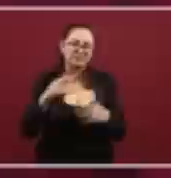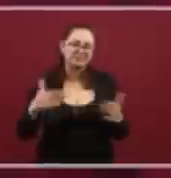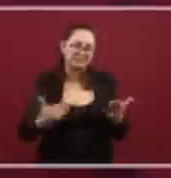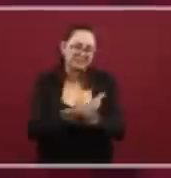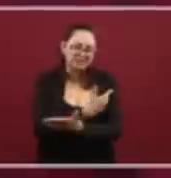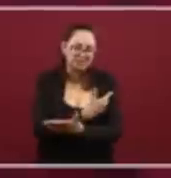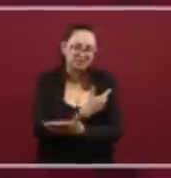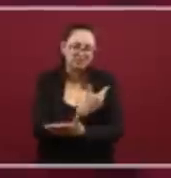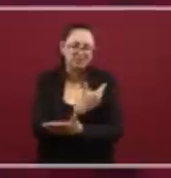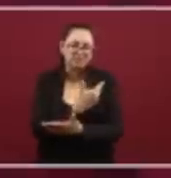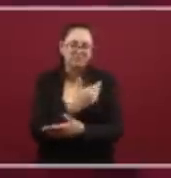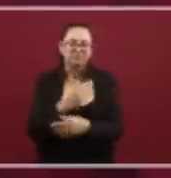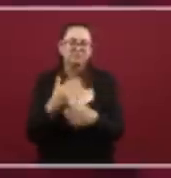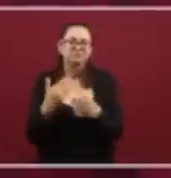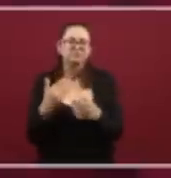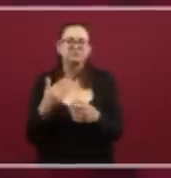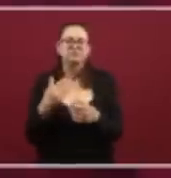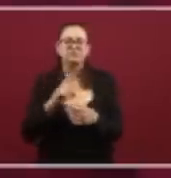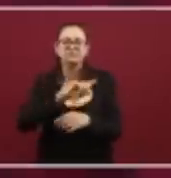vivió